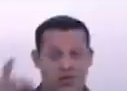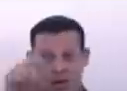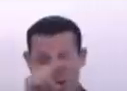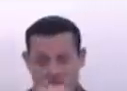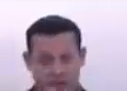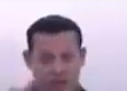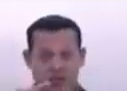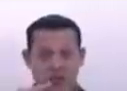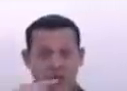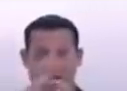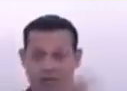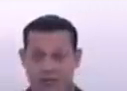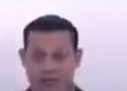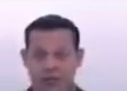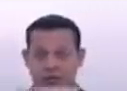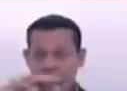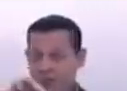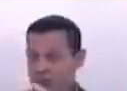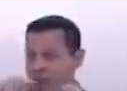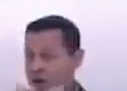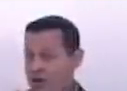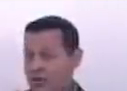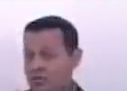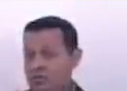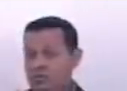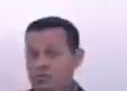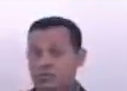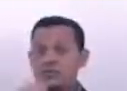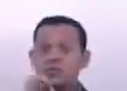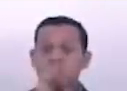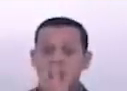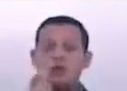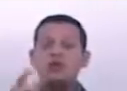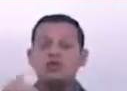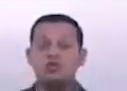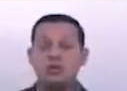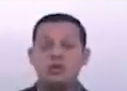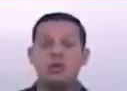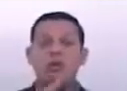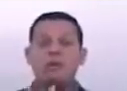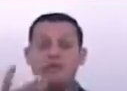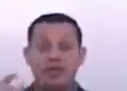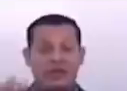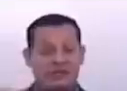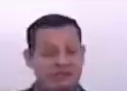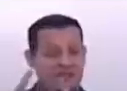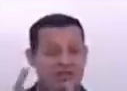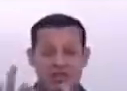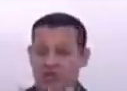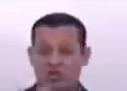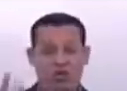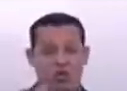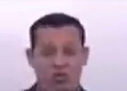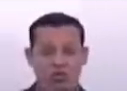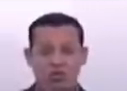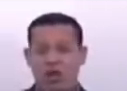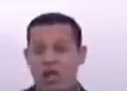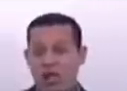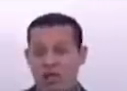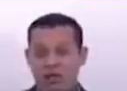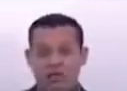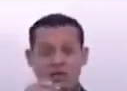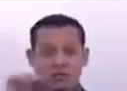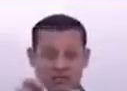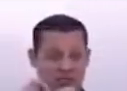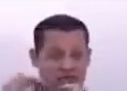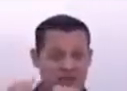que están a favor de las maras, por cierto, esa nueva moda de que yo, como escribo para maras y hago todos estos reportajes para los